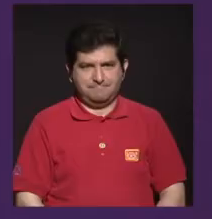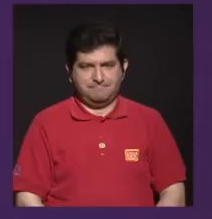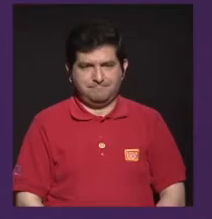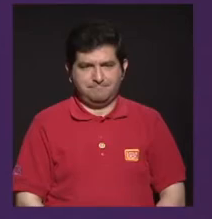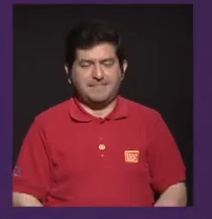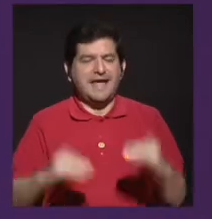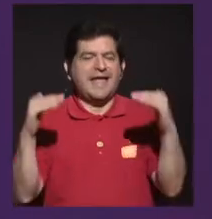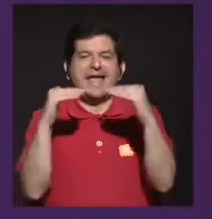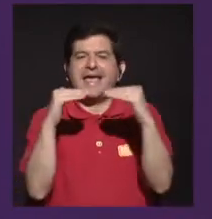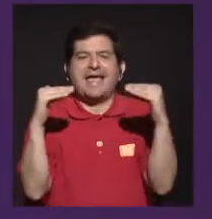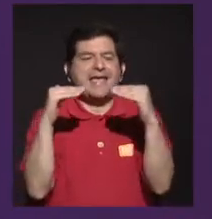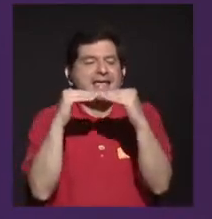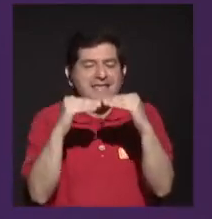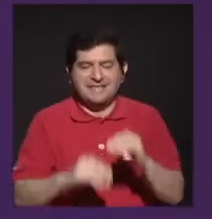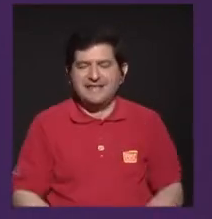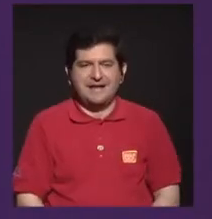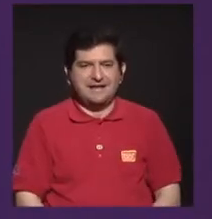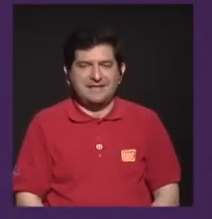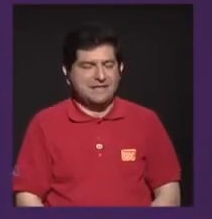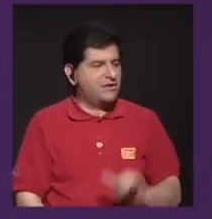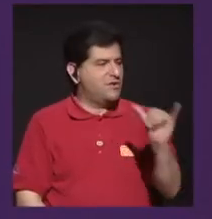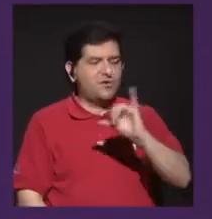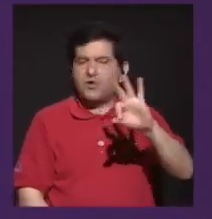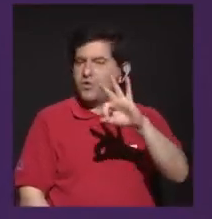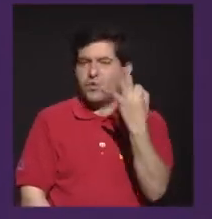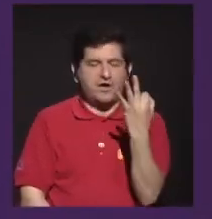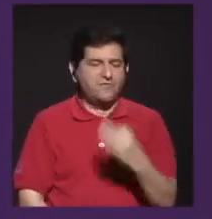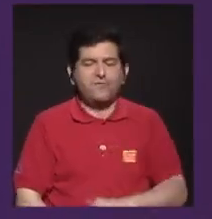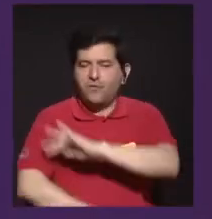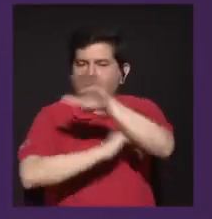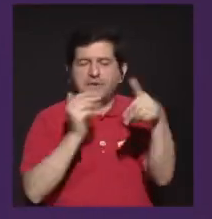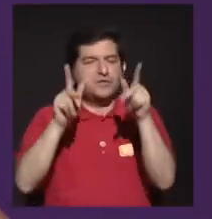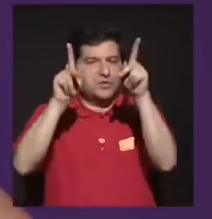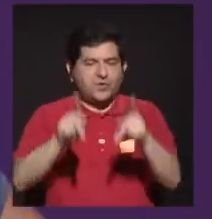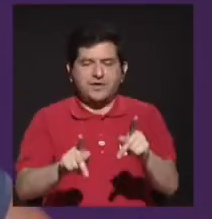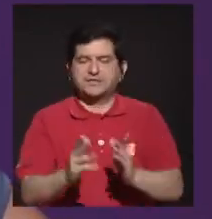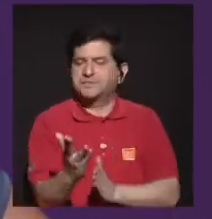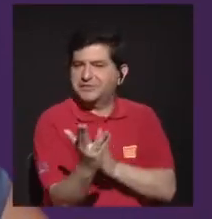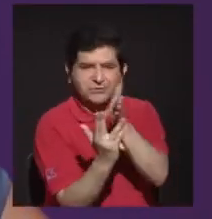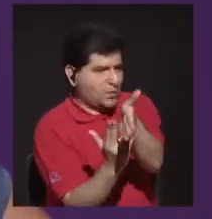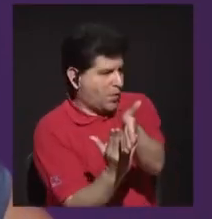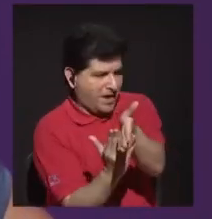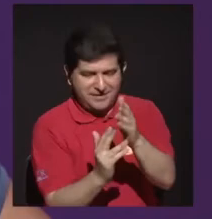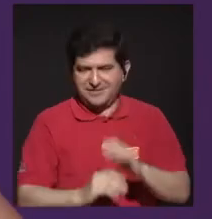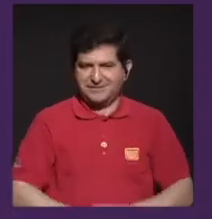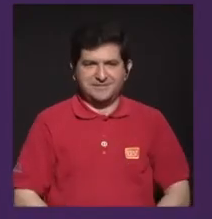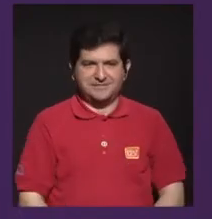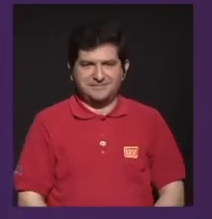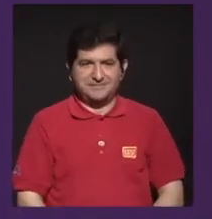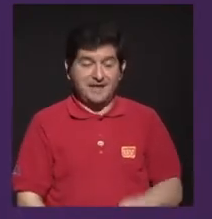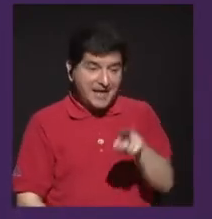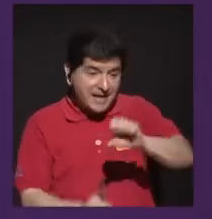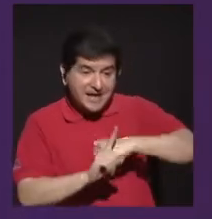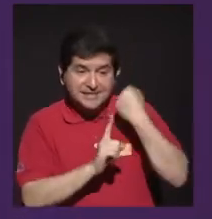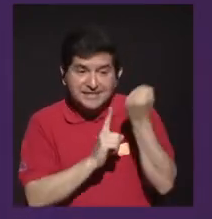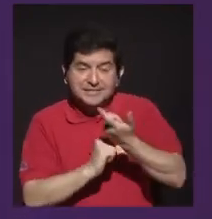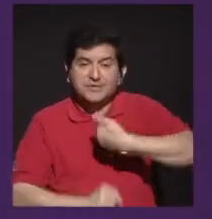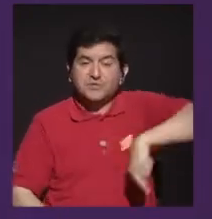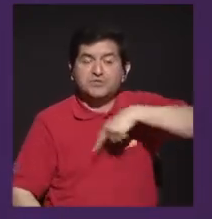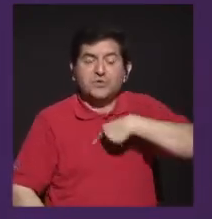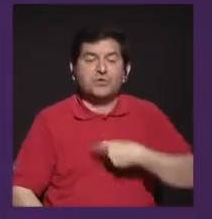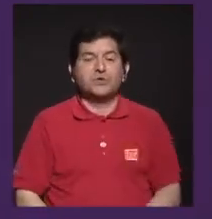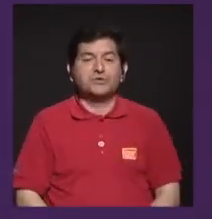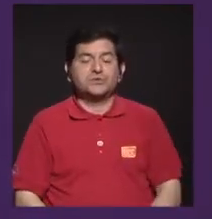la equidad no ha llegado de la misma forma para todas las personas, es porque nos hemos